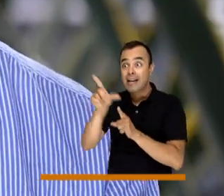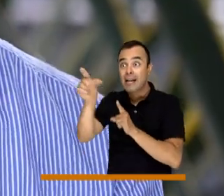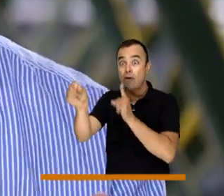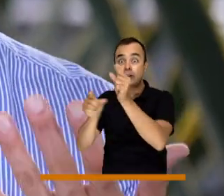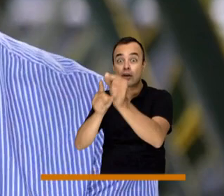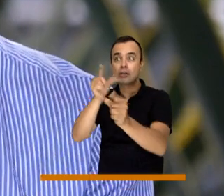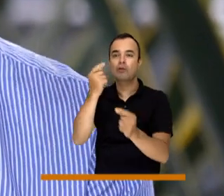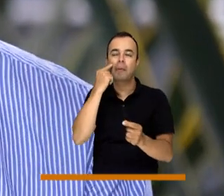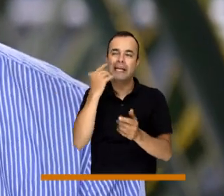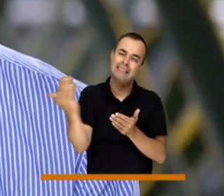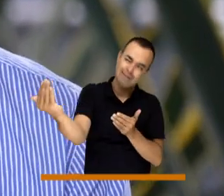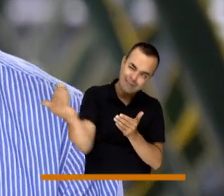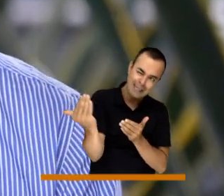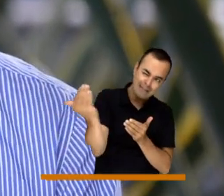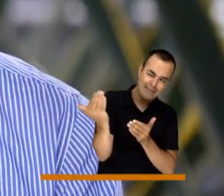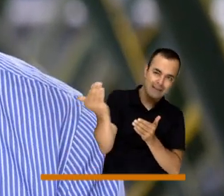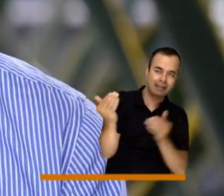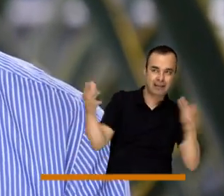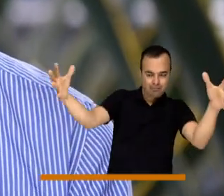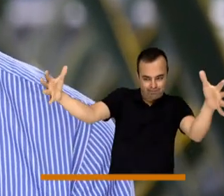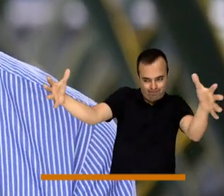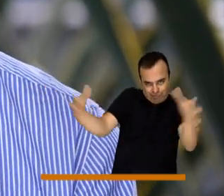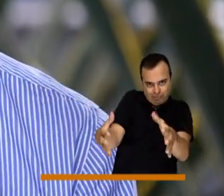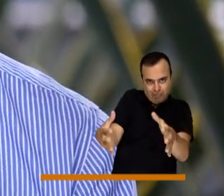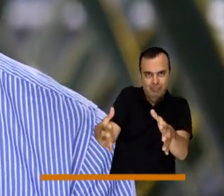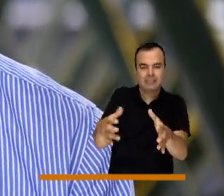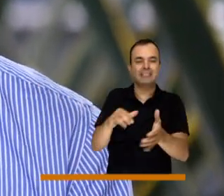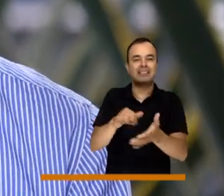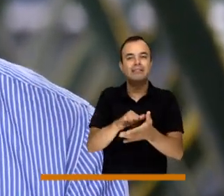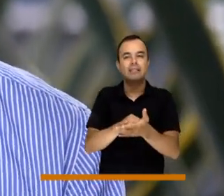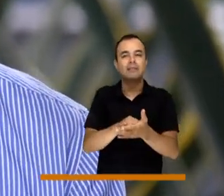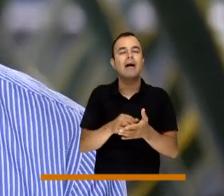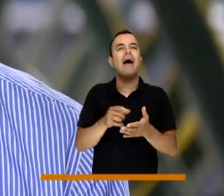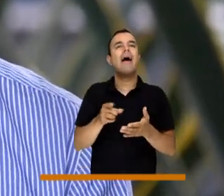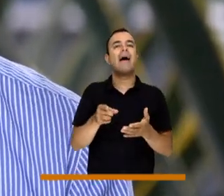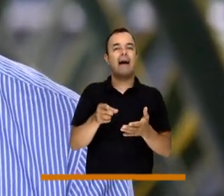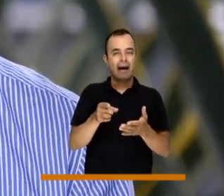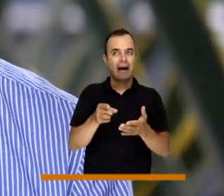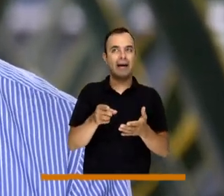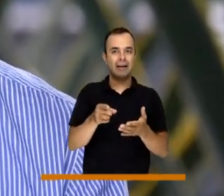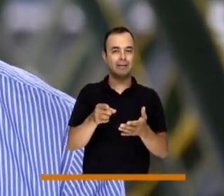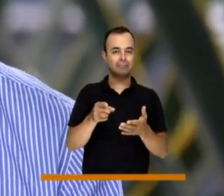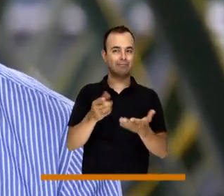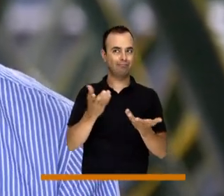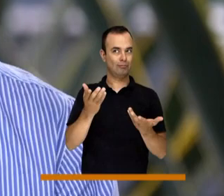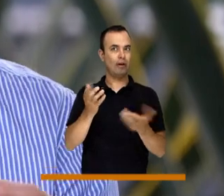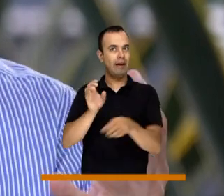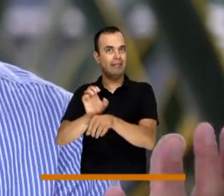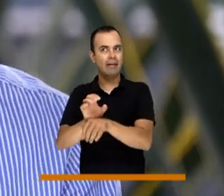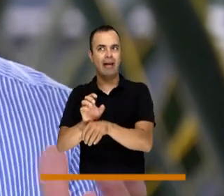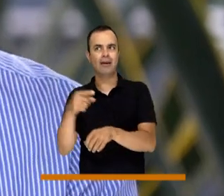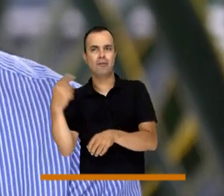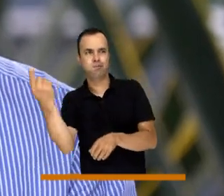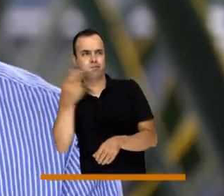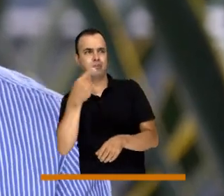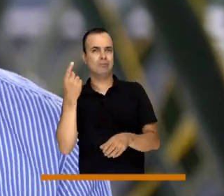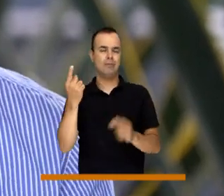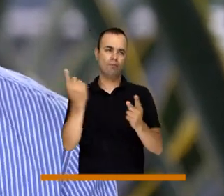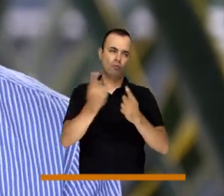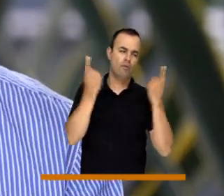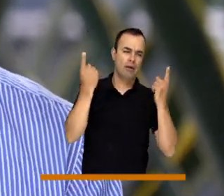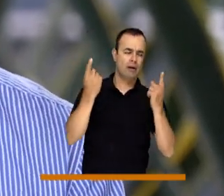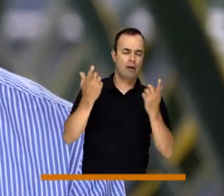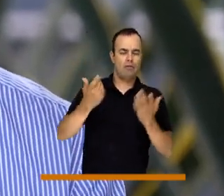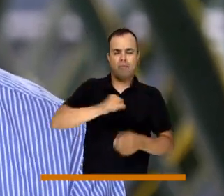zonas, acercar la oferta a esas zonas, cualquiera sea esa oferta institucional, sea pública o privada